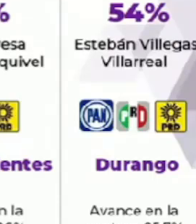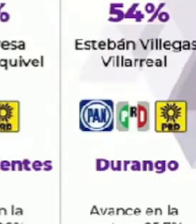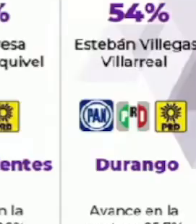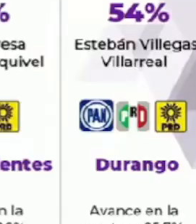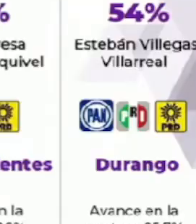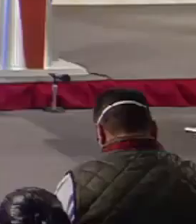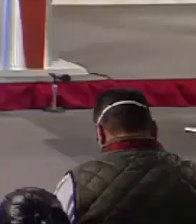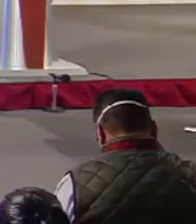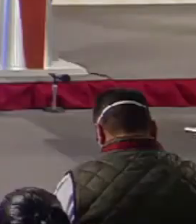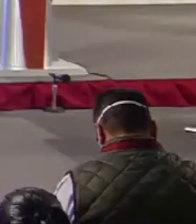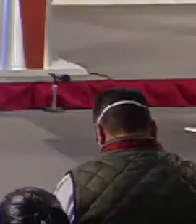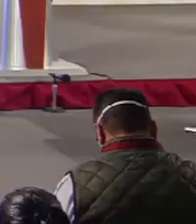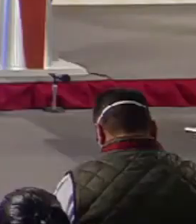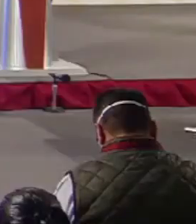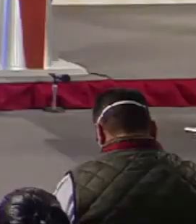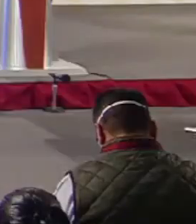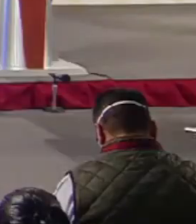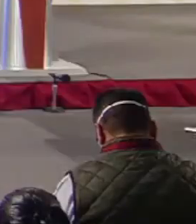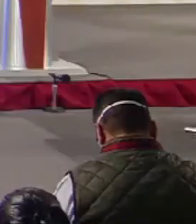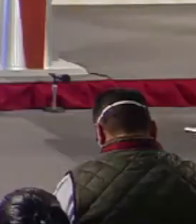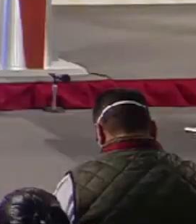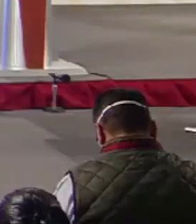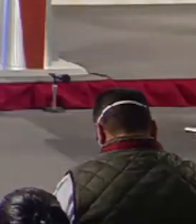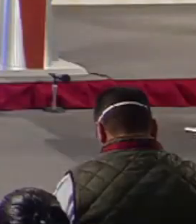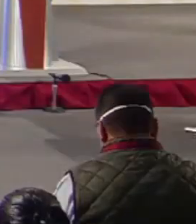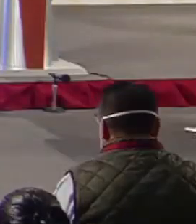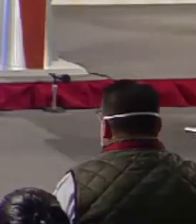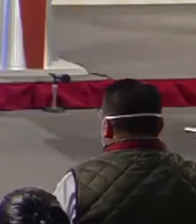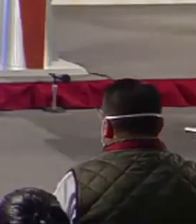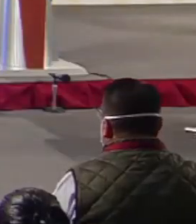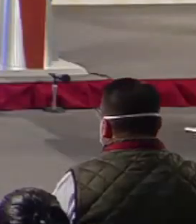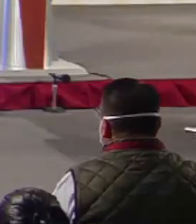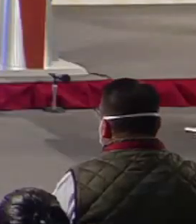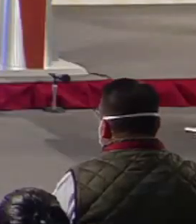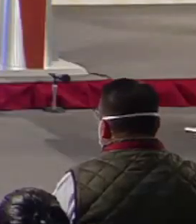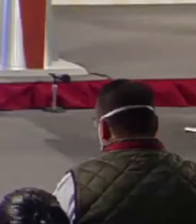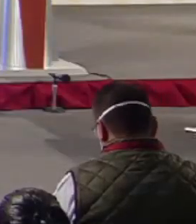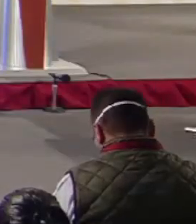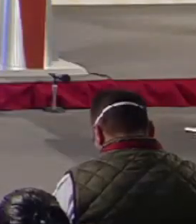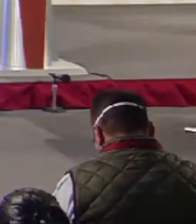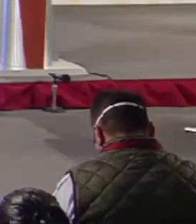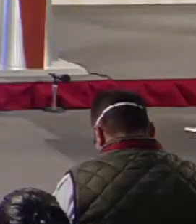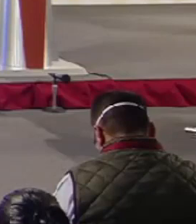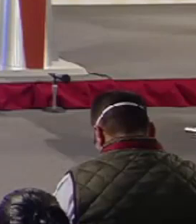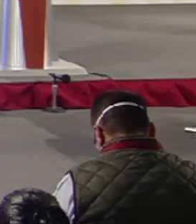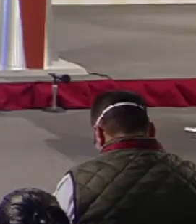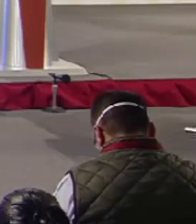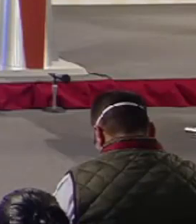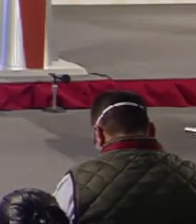la ventaja es de alrededor de 90 mil votos,